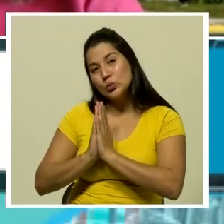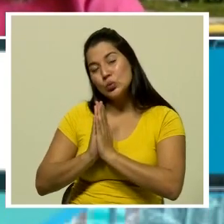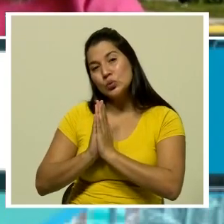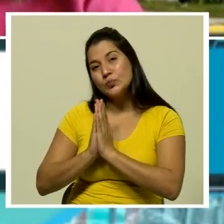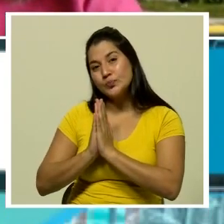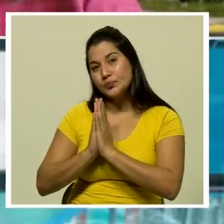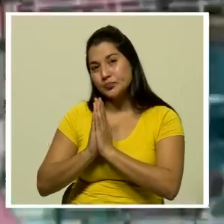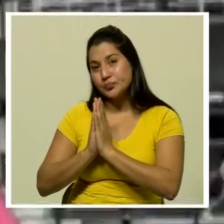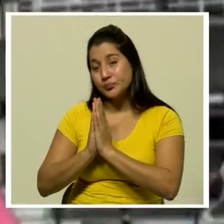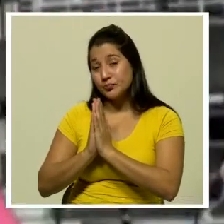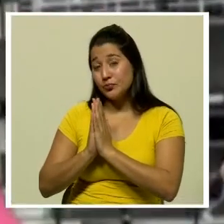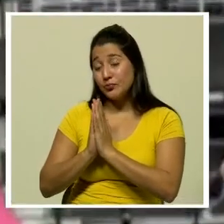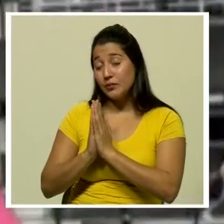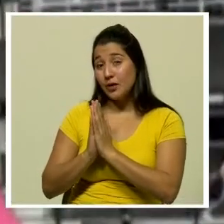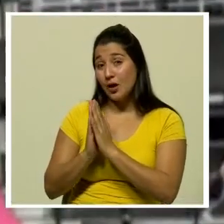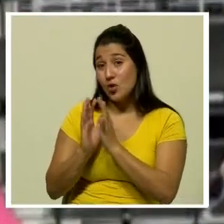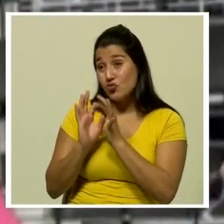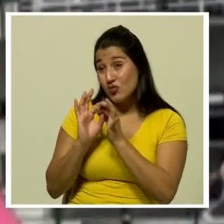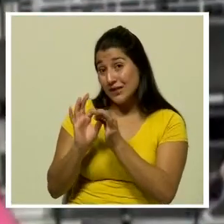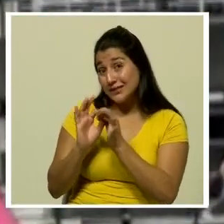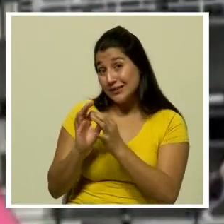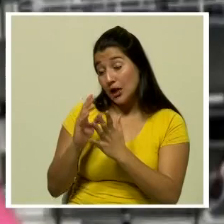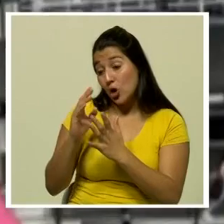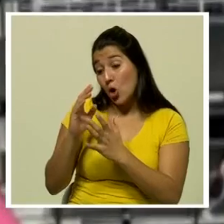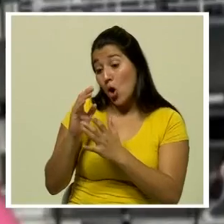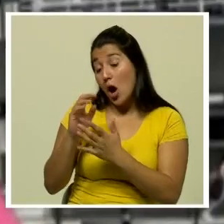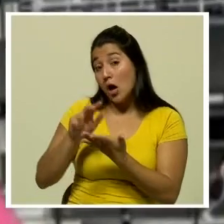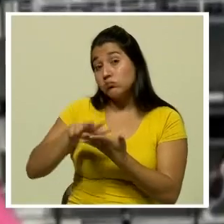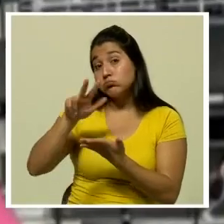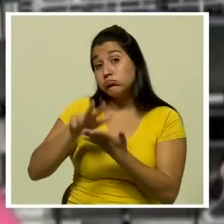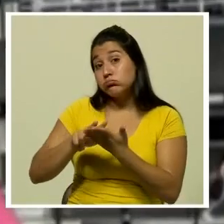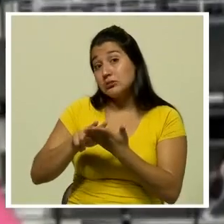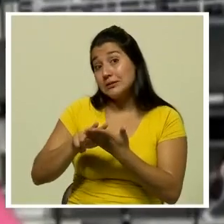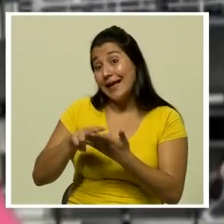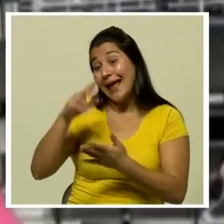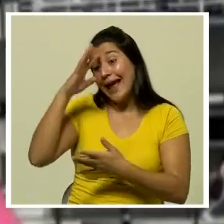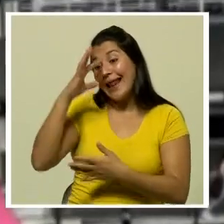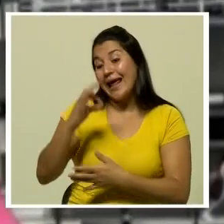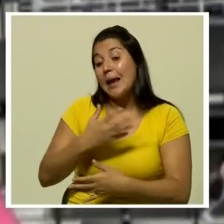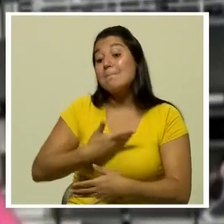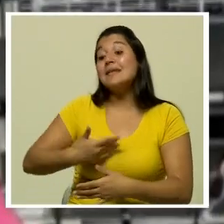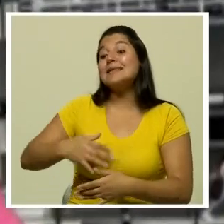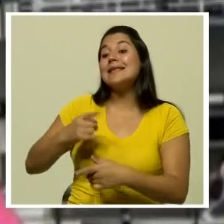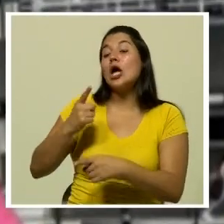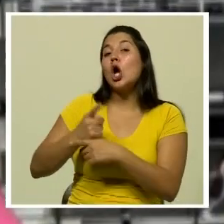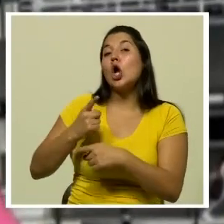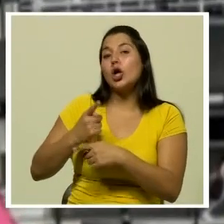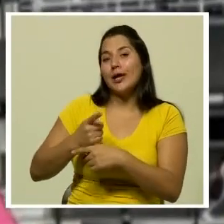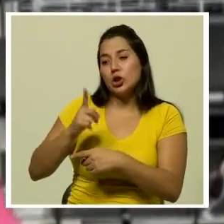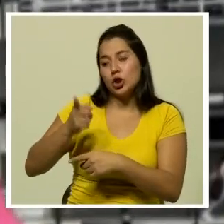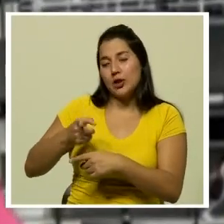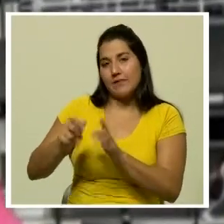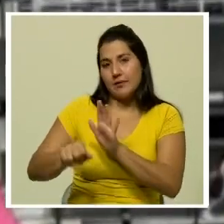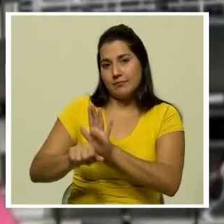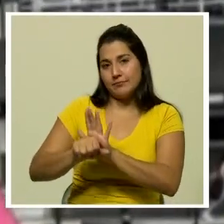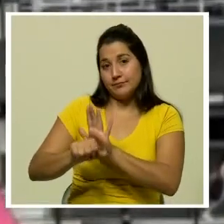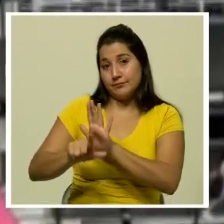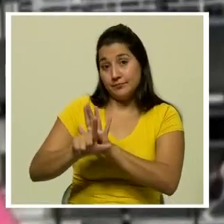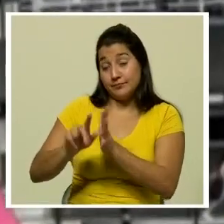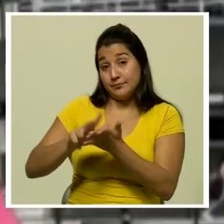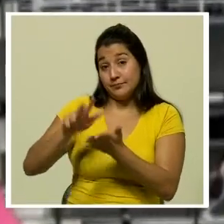decisiones que a él le parecería correctas que tome la Asamblea Legislativa. Y enumeró una